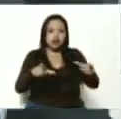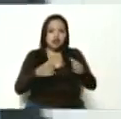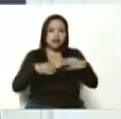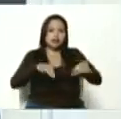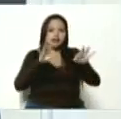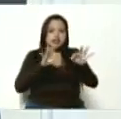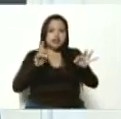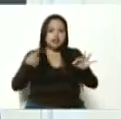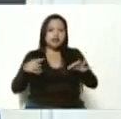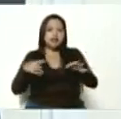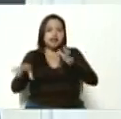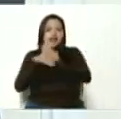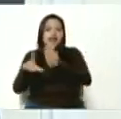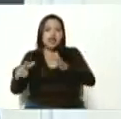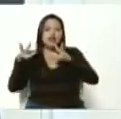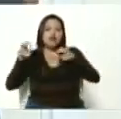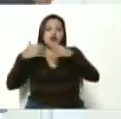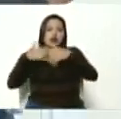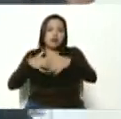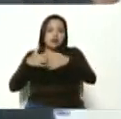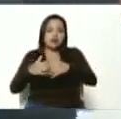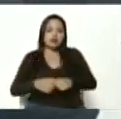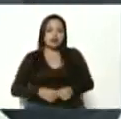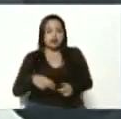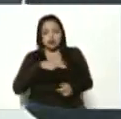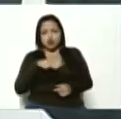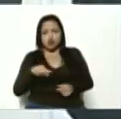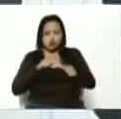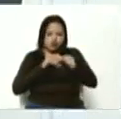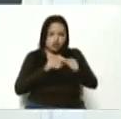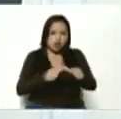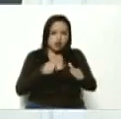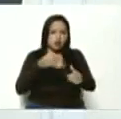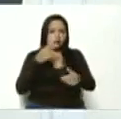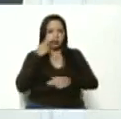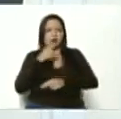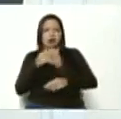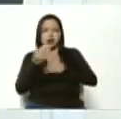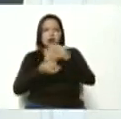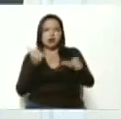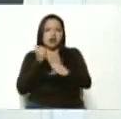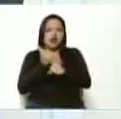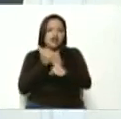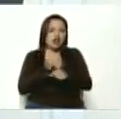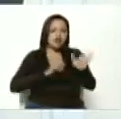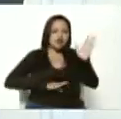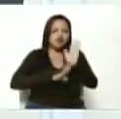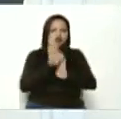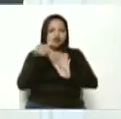Nuevos Emprendimientos. Nosotros, por supuesto, seguiremos dándole cobertura el trabajo intenso que desarrolla el Poder